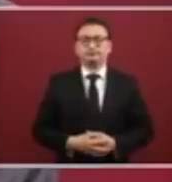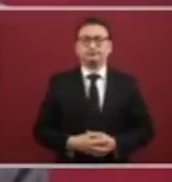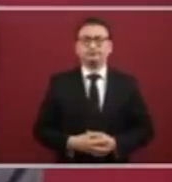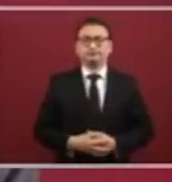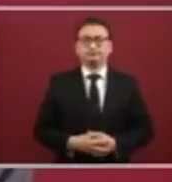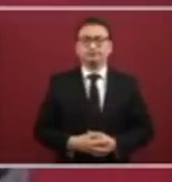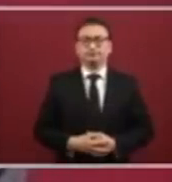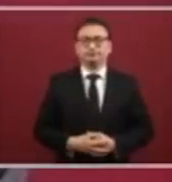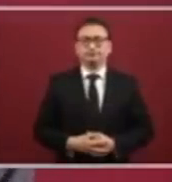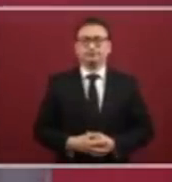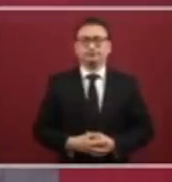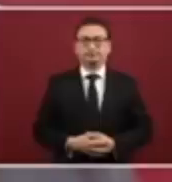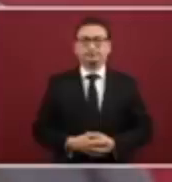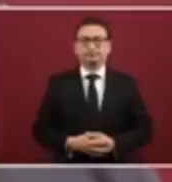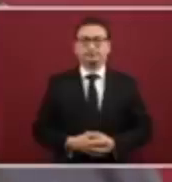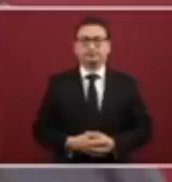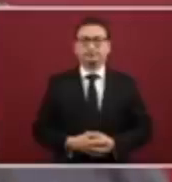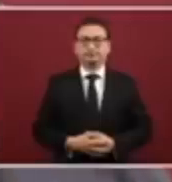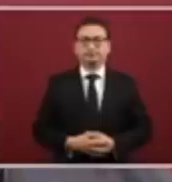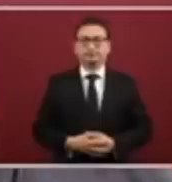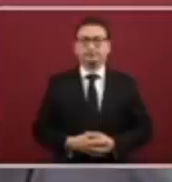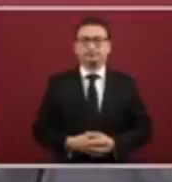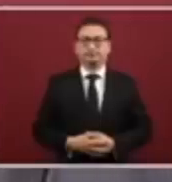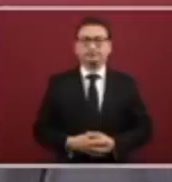que nos cueste